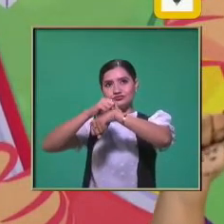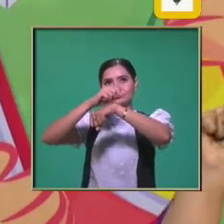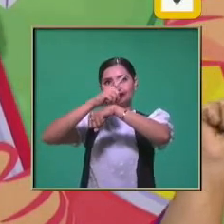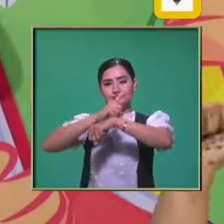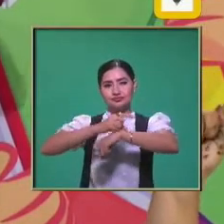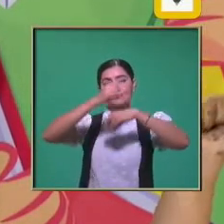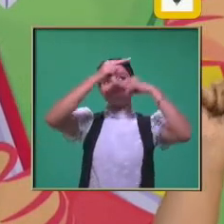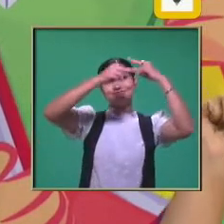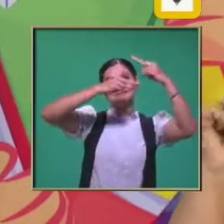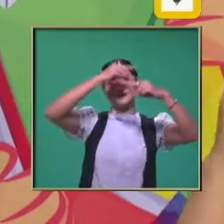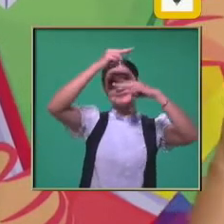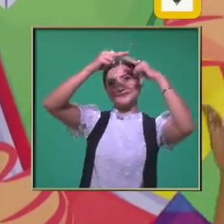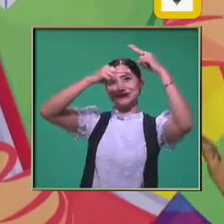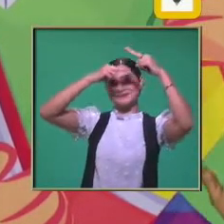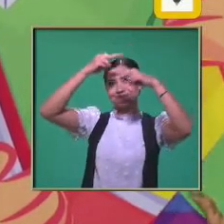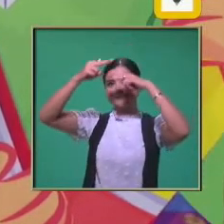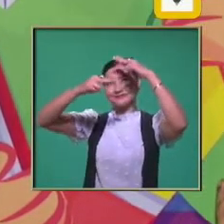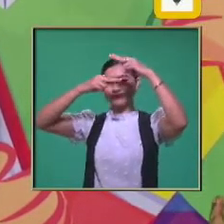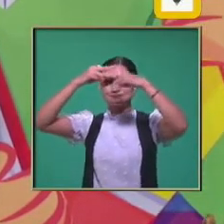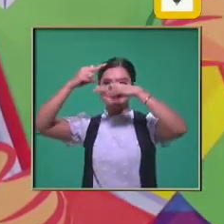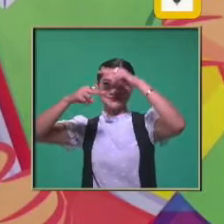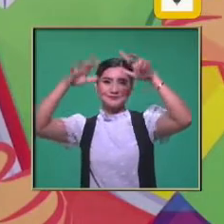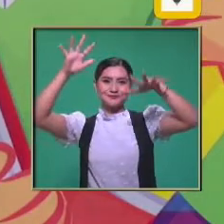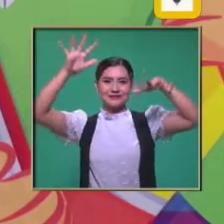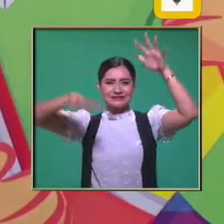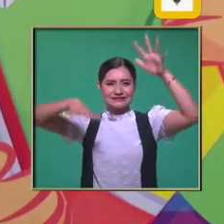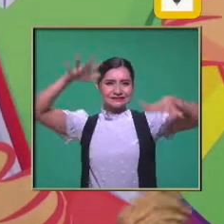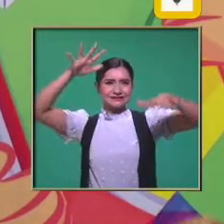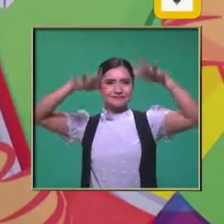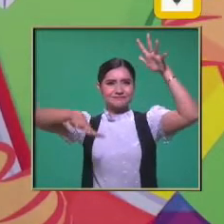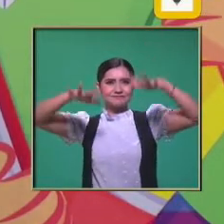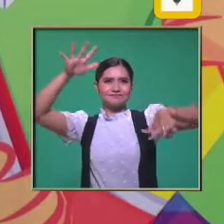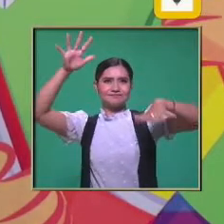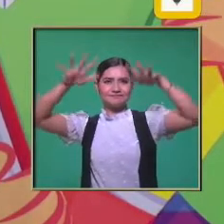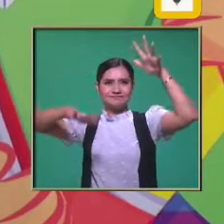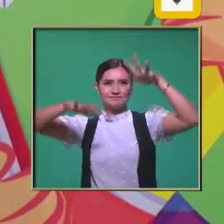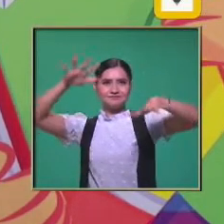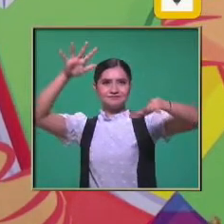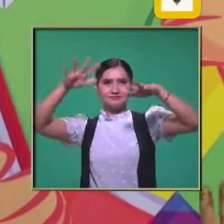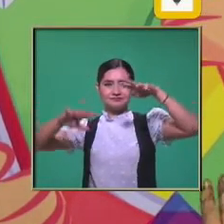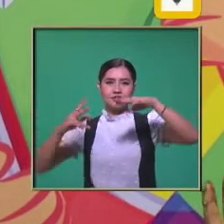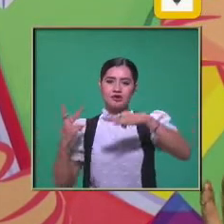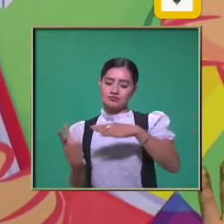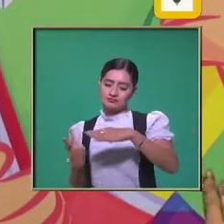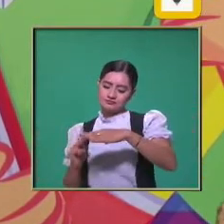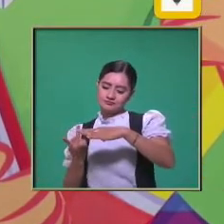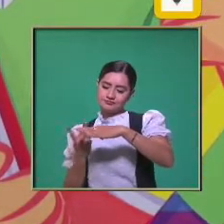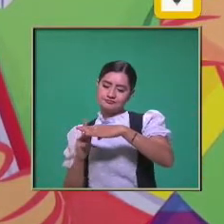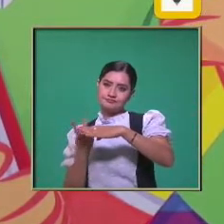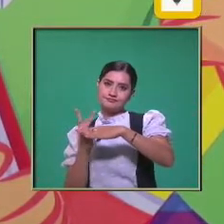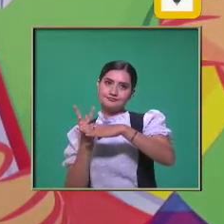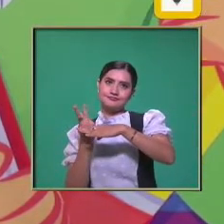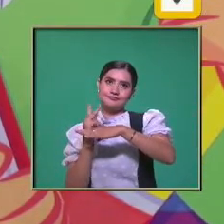nube, mucha lluvia, crece el pasto.